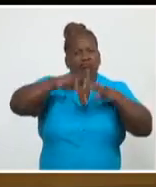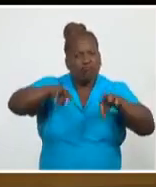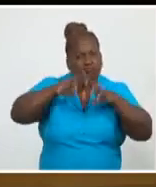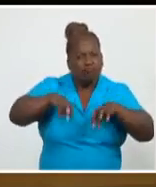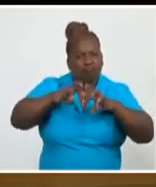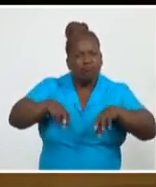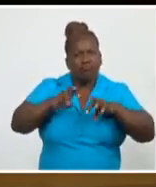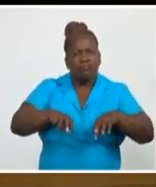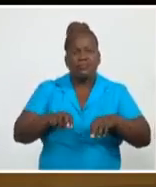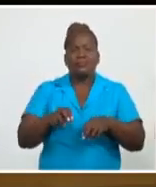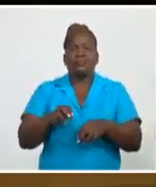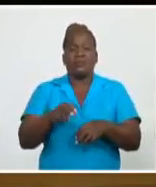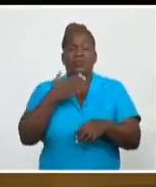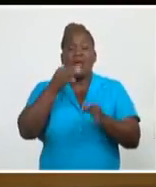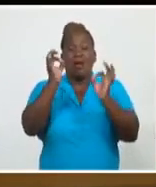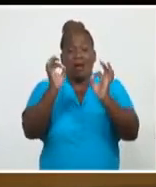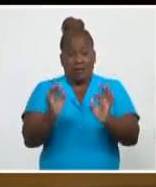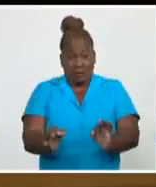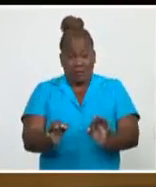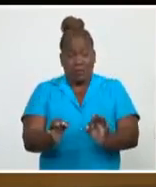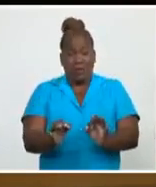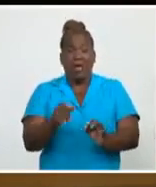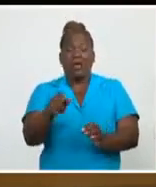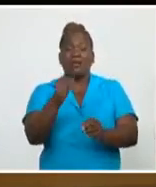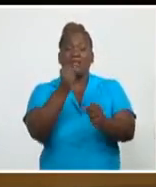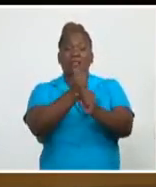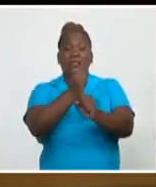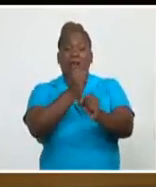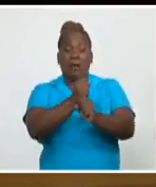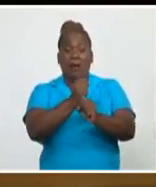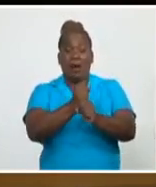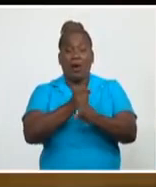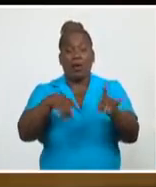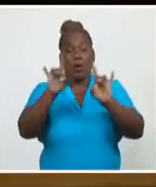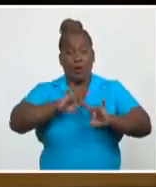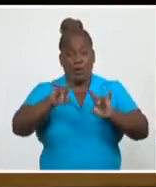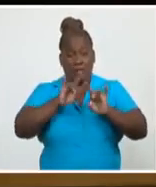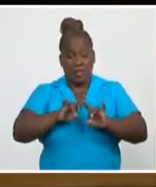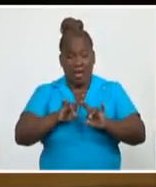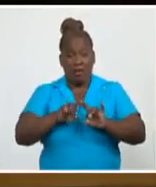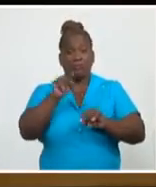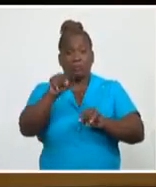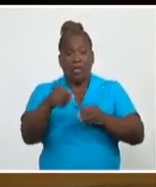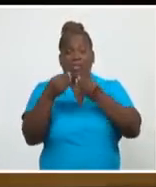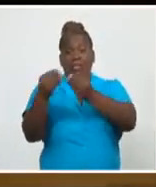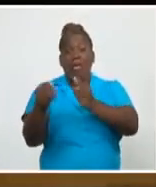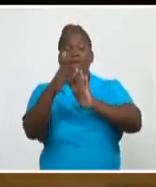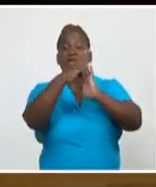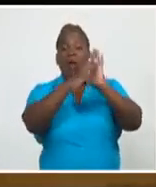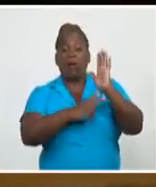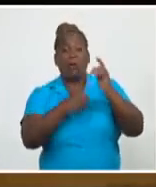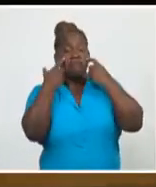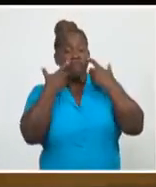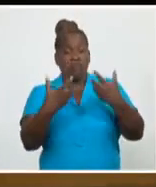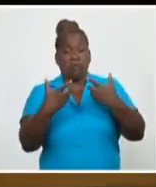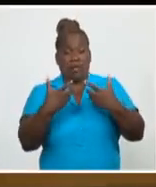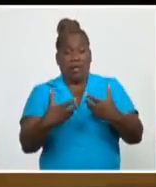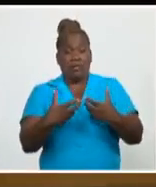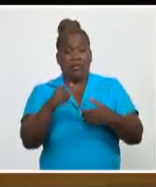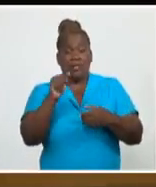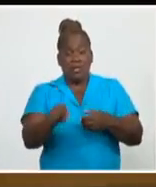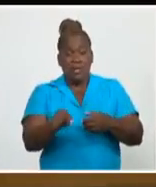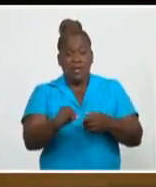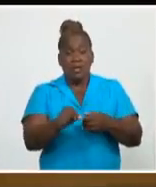Asegurar que el trabajo y la laboriosidad constituyan valores morales cardinales y que la aplicación del principio de